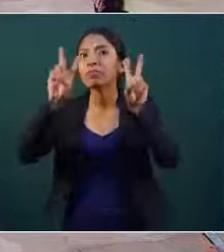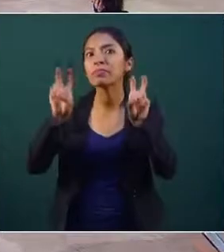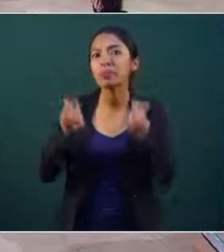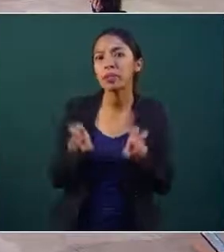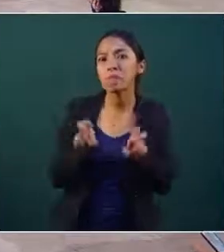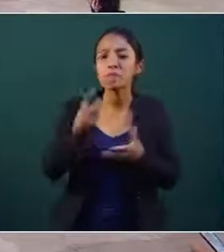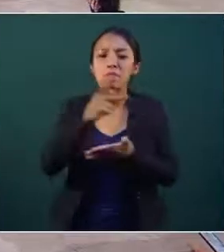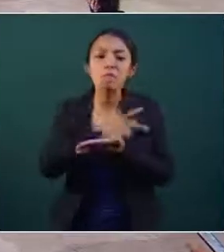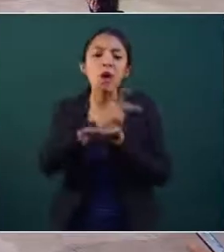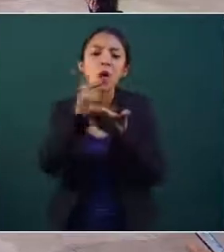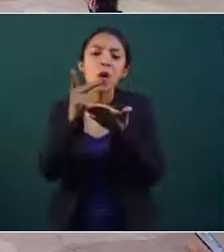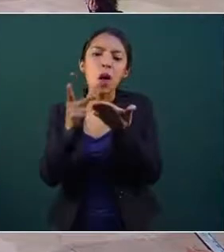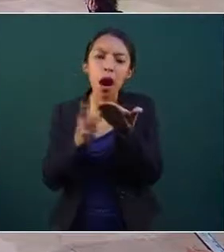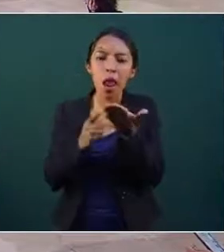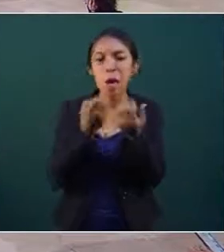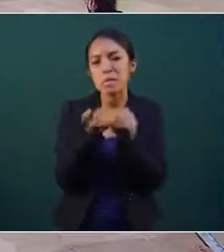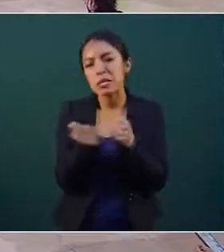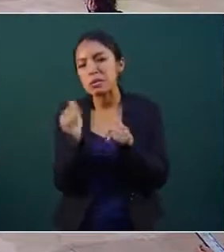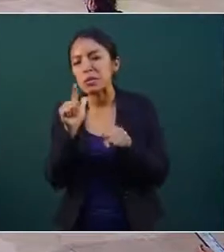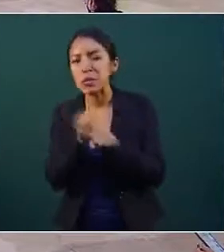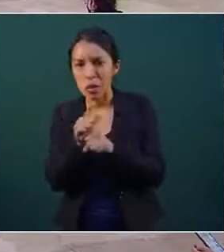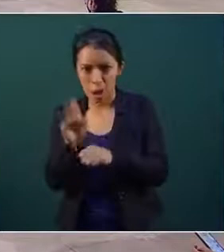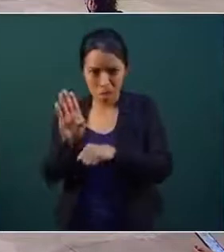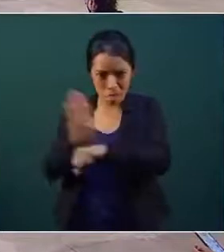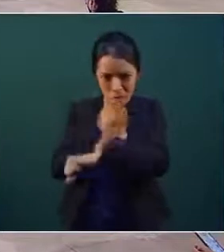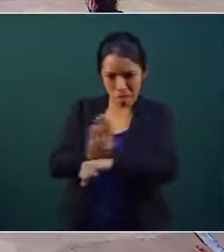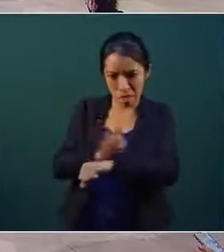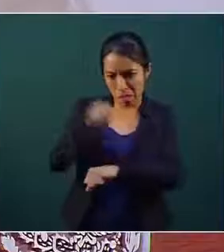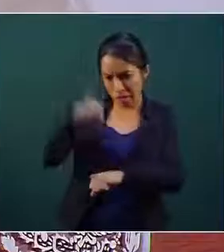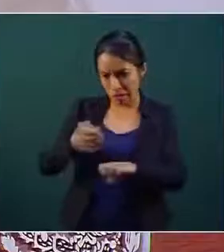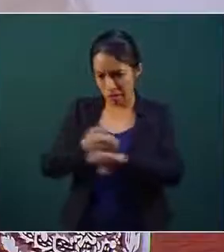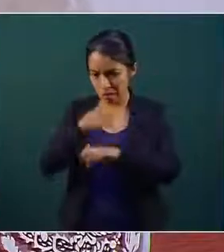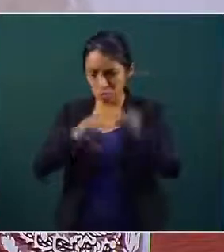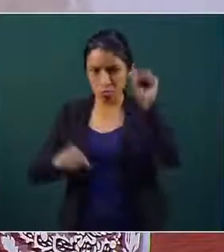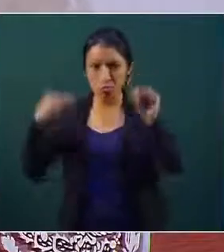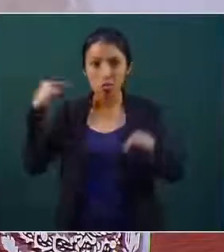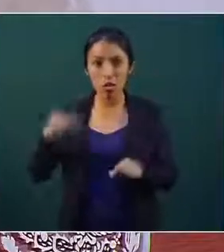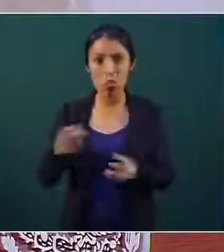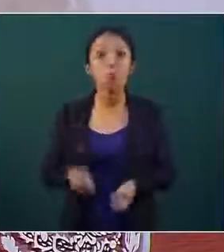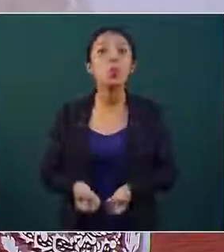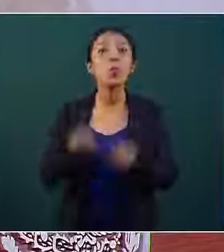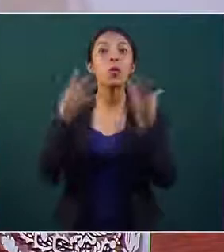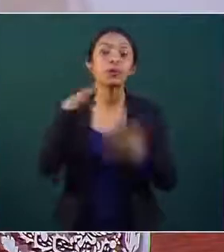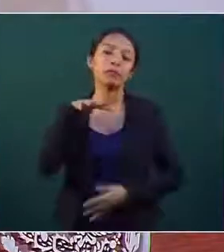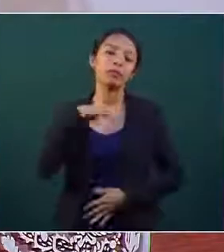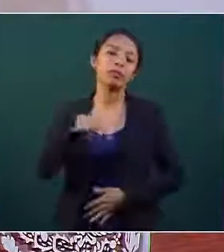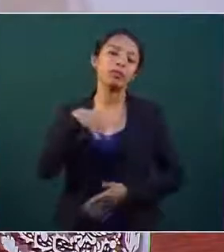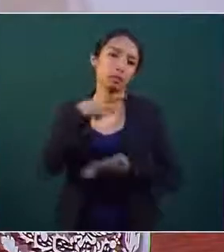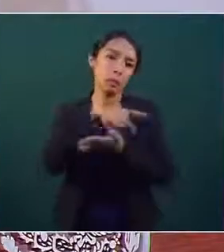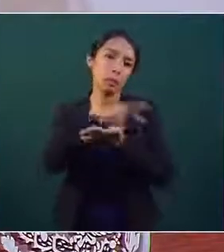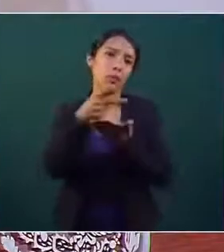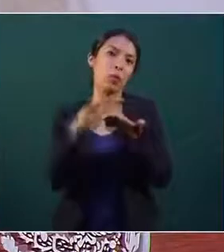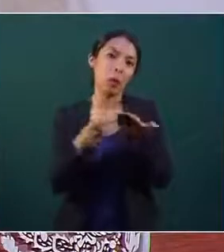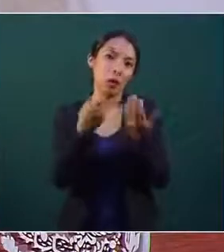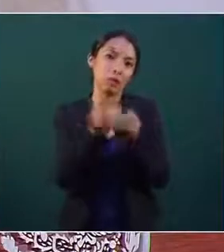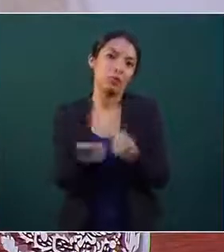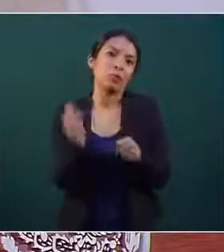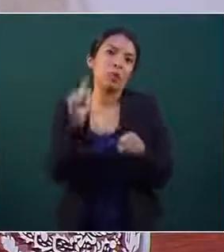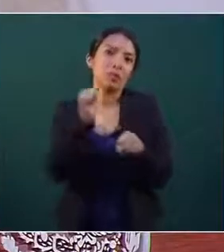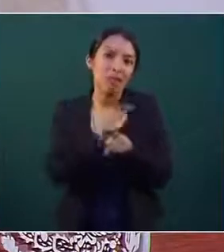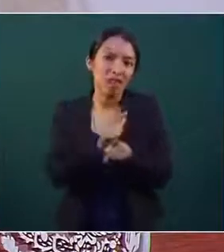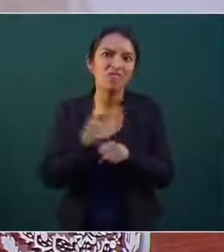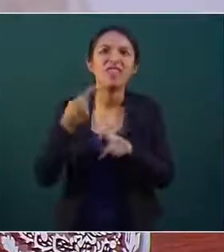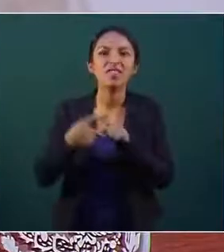de programas sociales, en el estado de Veracruz se cuentan con 19 programas sociales administrados por